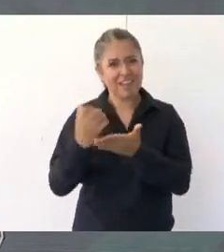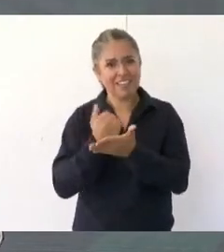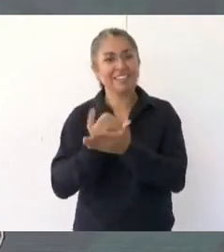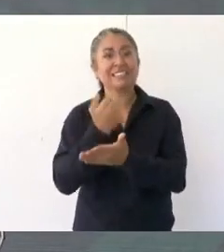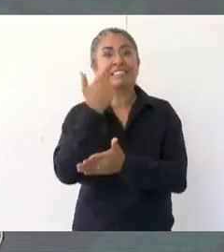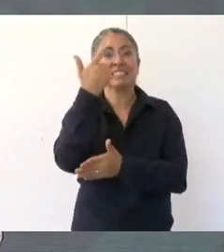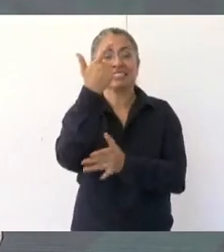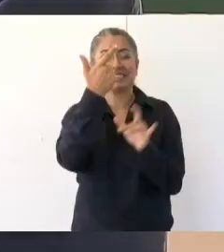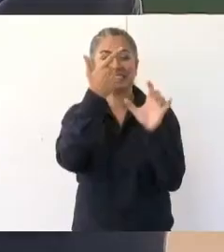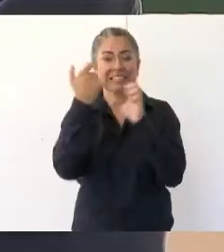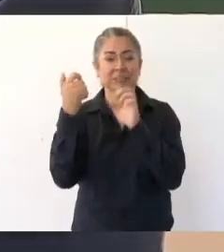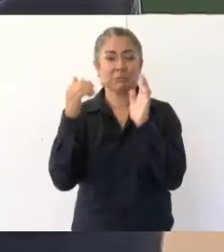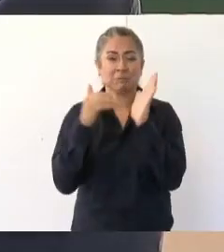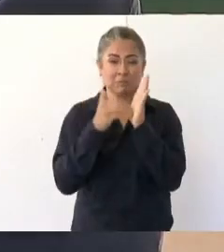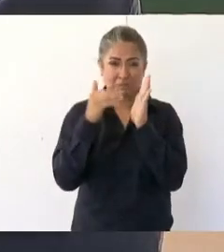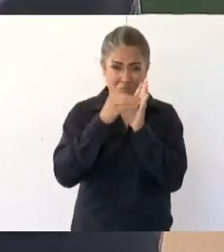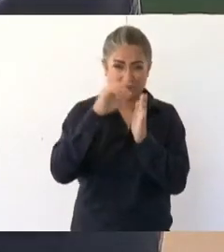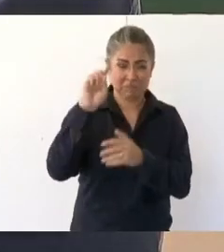$700 millones.